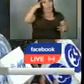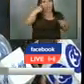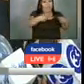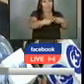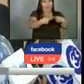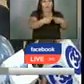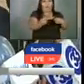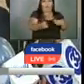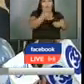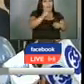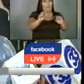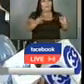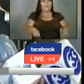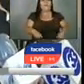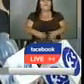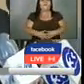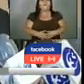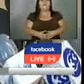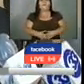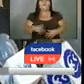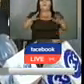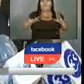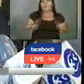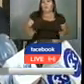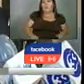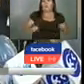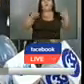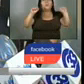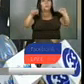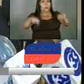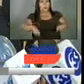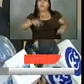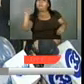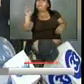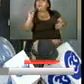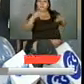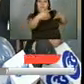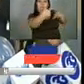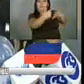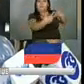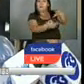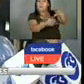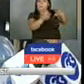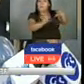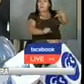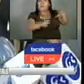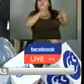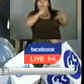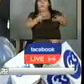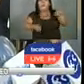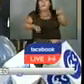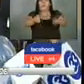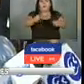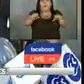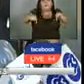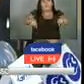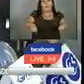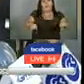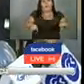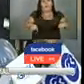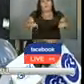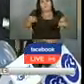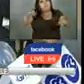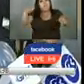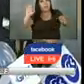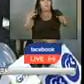está ampliando los beneficios como permitiendo que carros más antiguos puedan ir, esto va a sumar definitivamente y